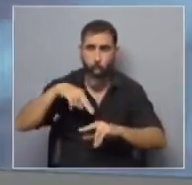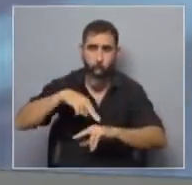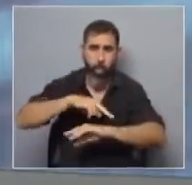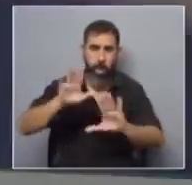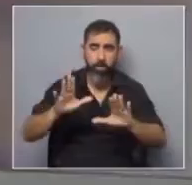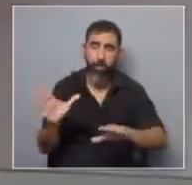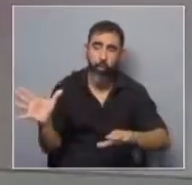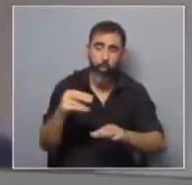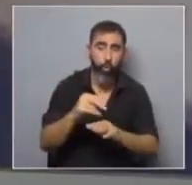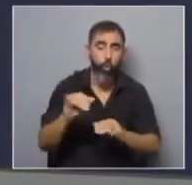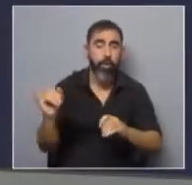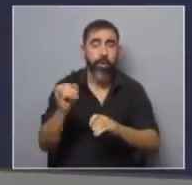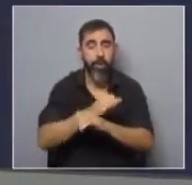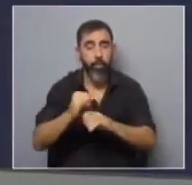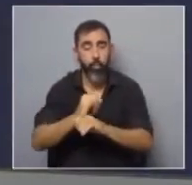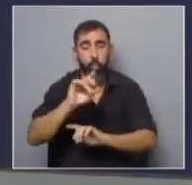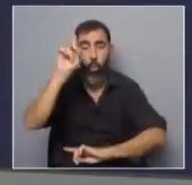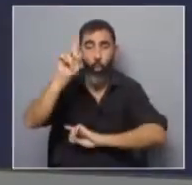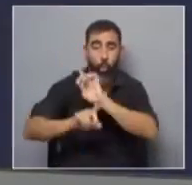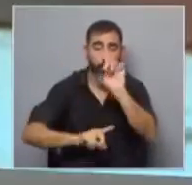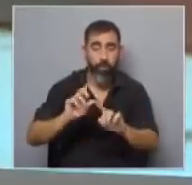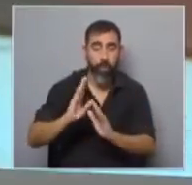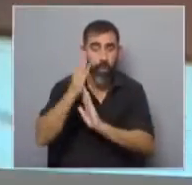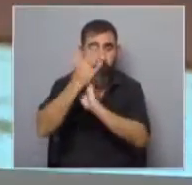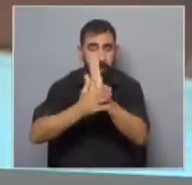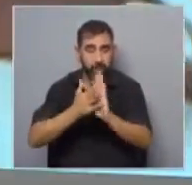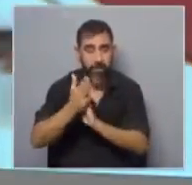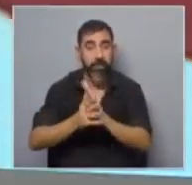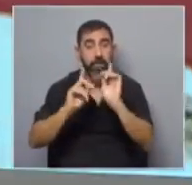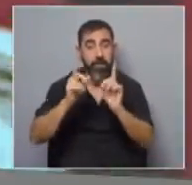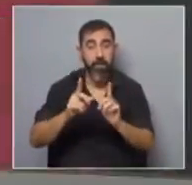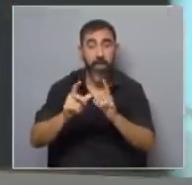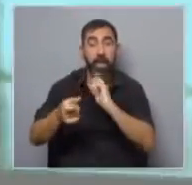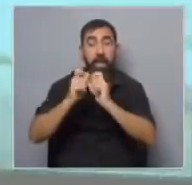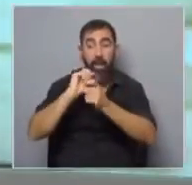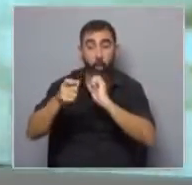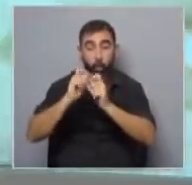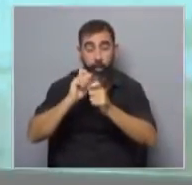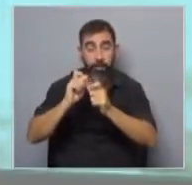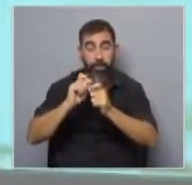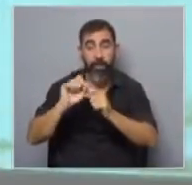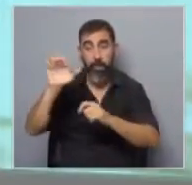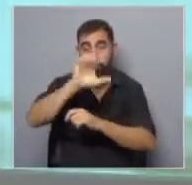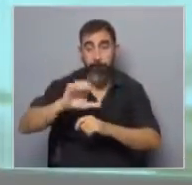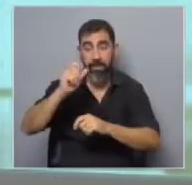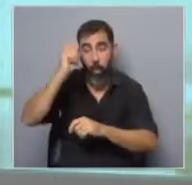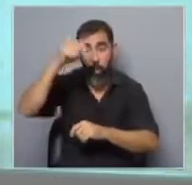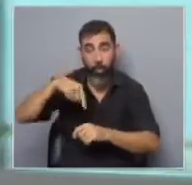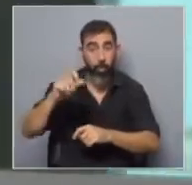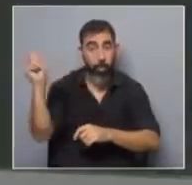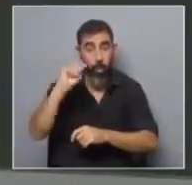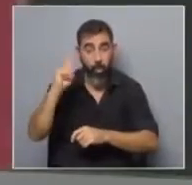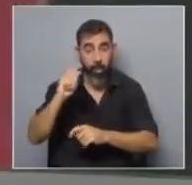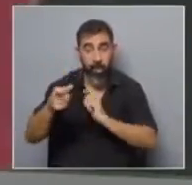de todos los institutos y universidades del país, incluso de encuestas de empresas de opinión